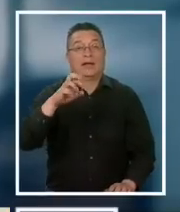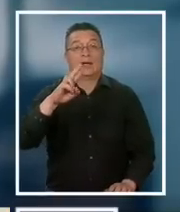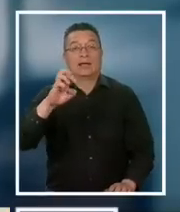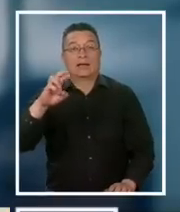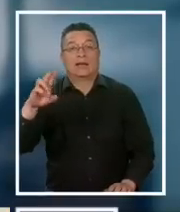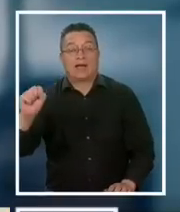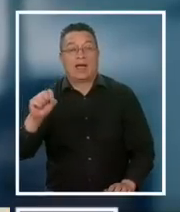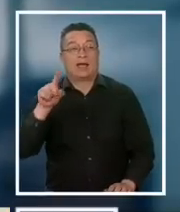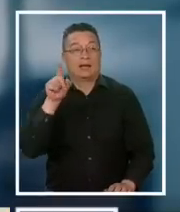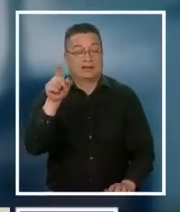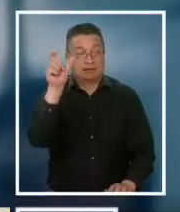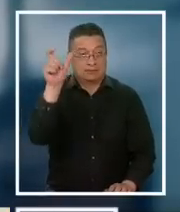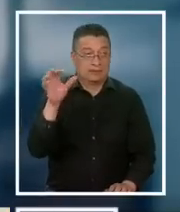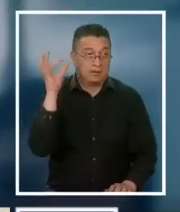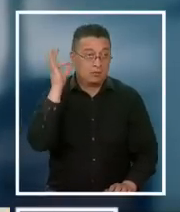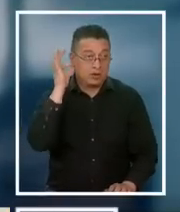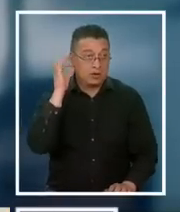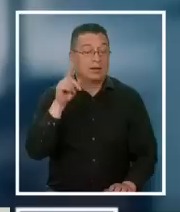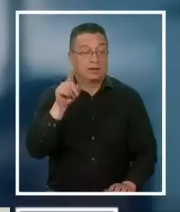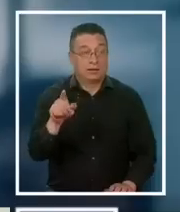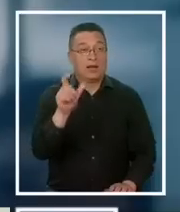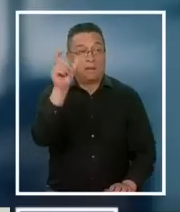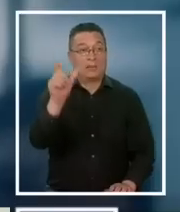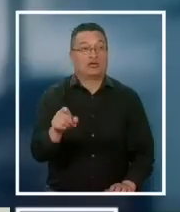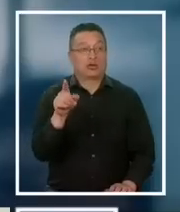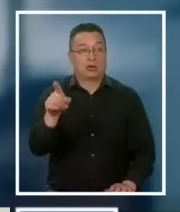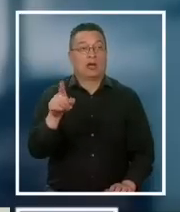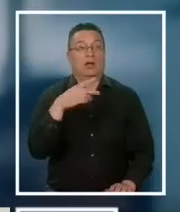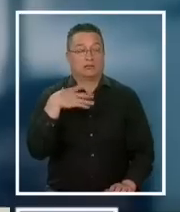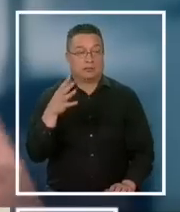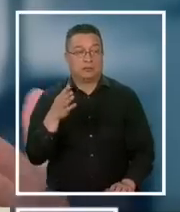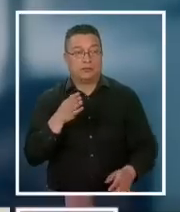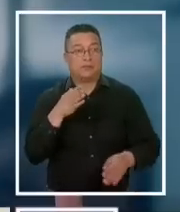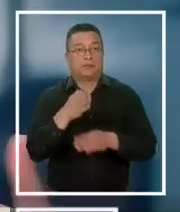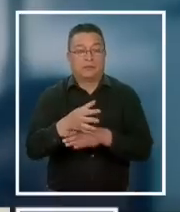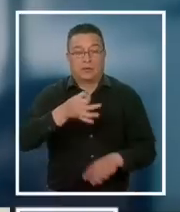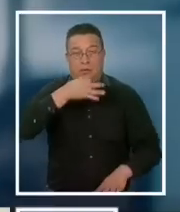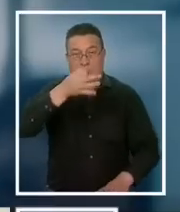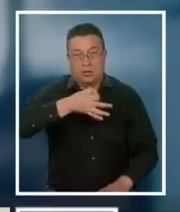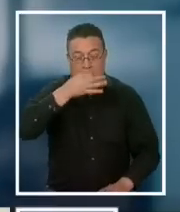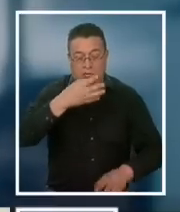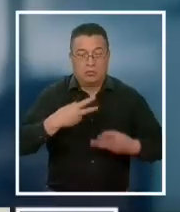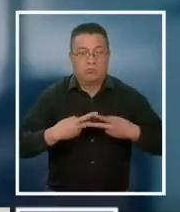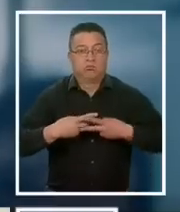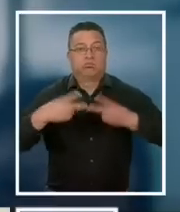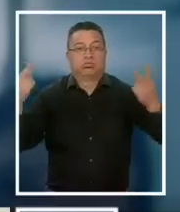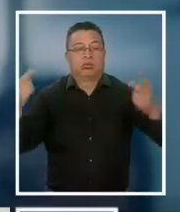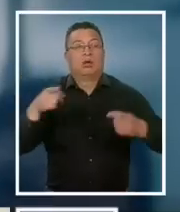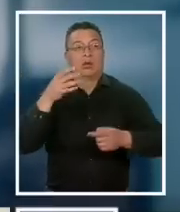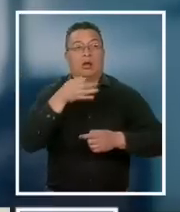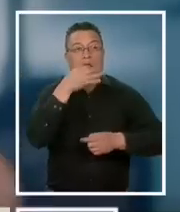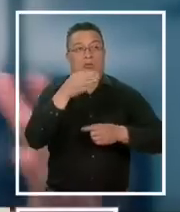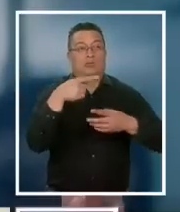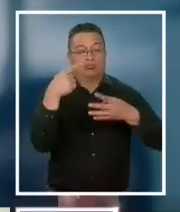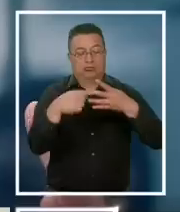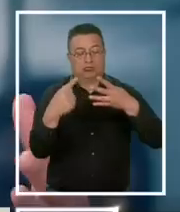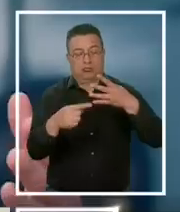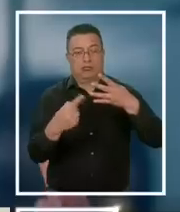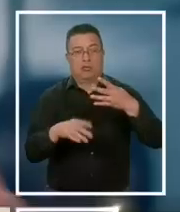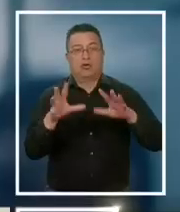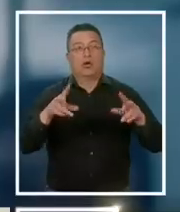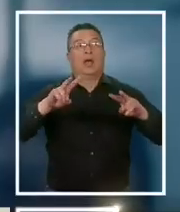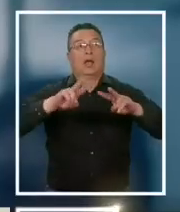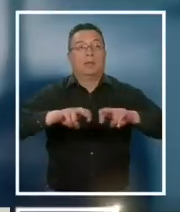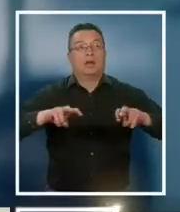la Martha Herrera ella fue una persona que salió a hacer una conferencia de prensa donde dijo una cantidad de cosas con respecto